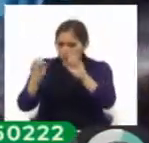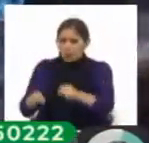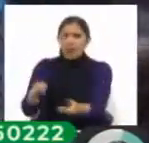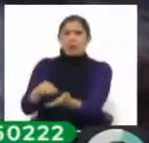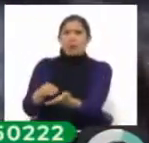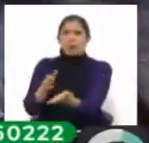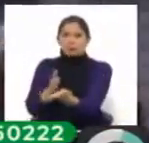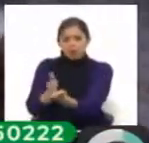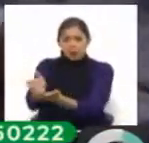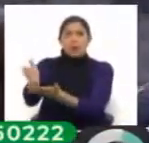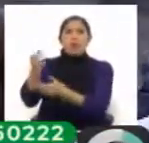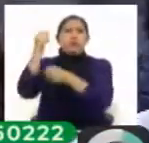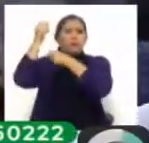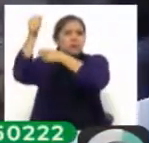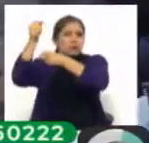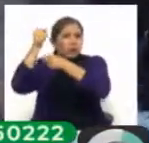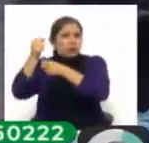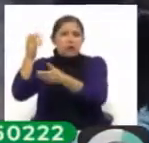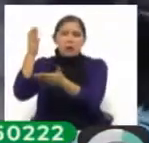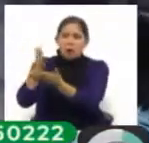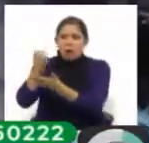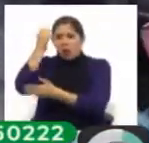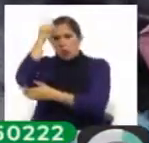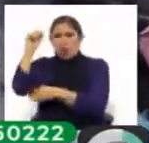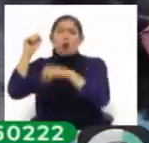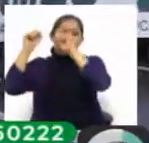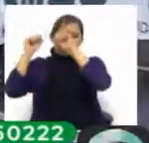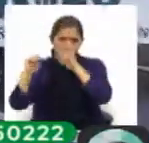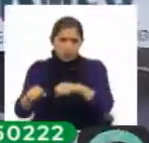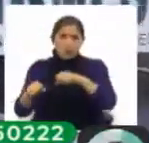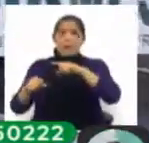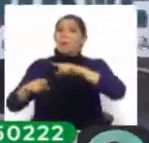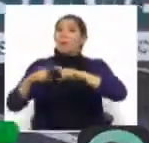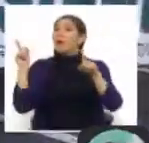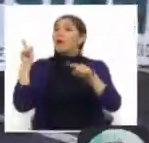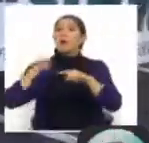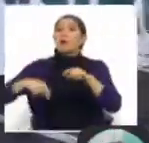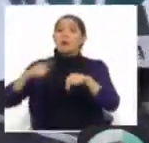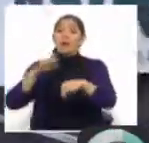promover huelgas y paros. Sin embargo, la medida no puede tener carácter indefinido.